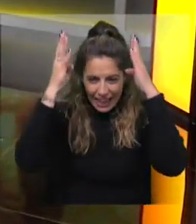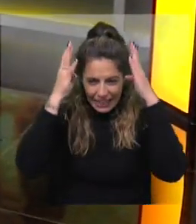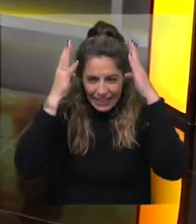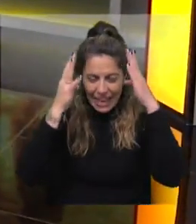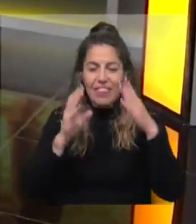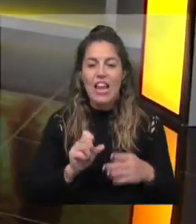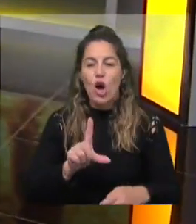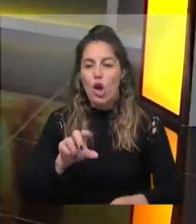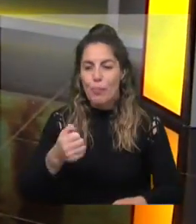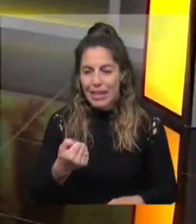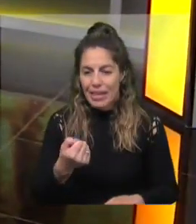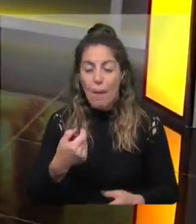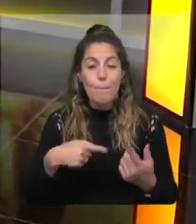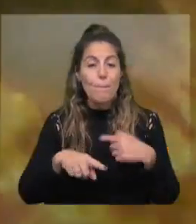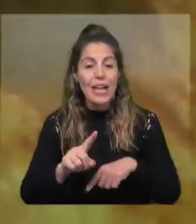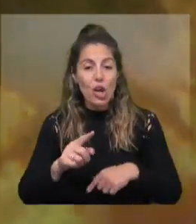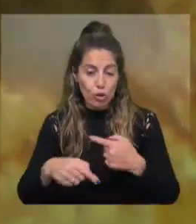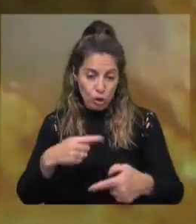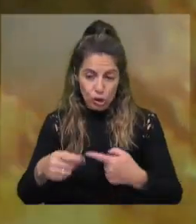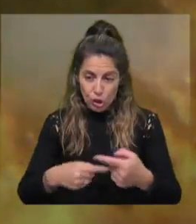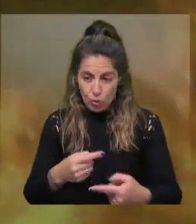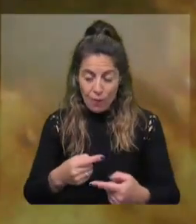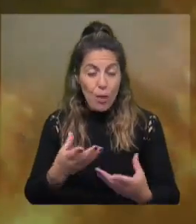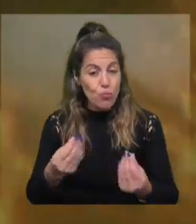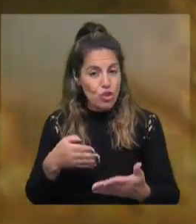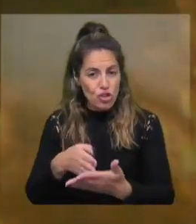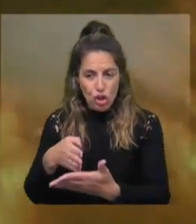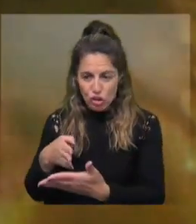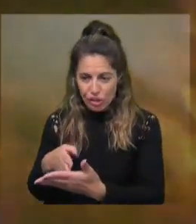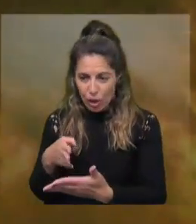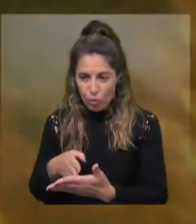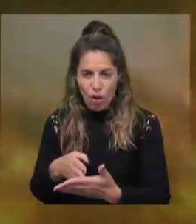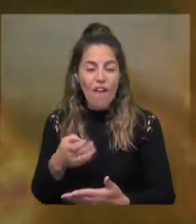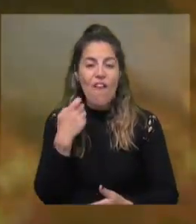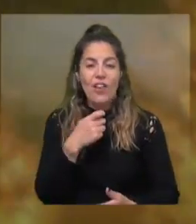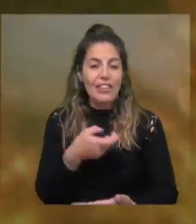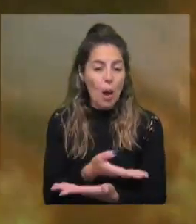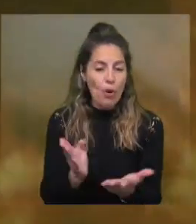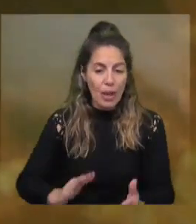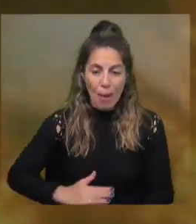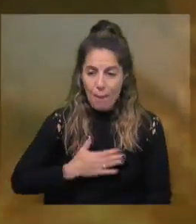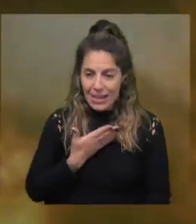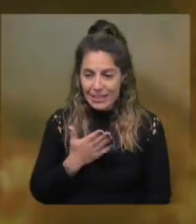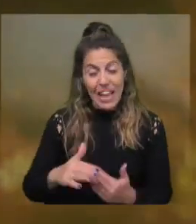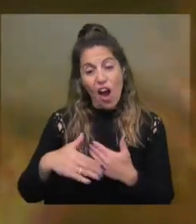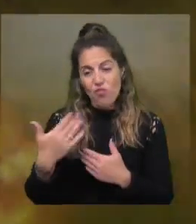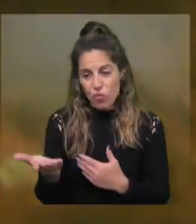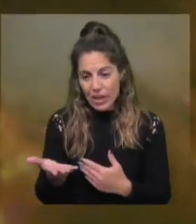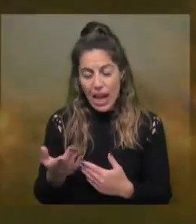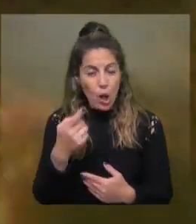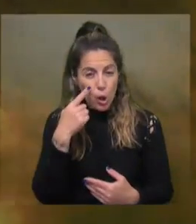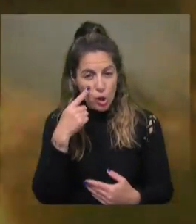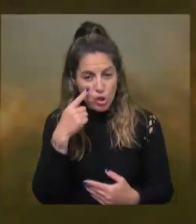colmena. Pero la carrera hacia el poder estaba llena de obstáculos y todavía me faltaba mostrar mi valentía en el mundo exterior y conocer